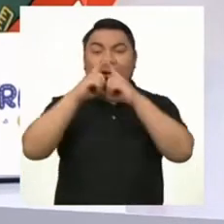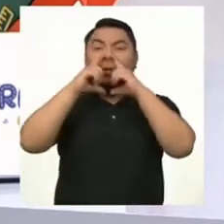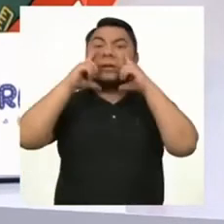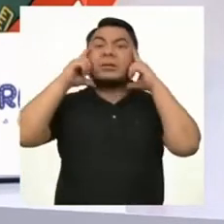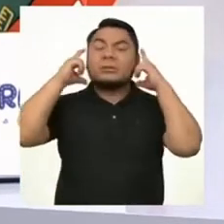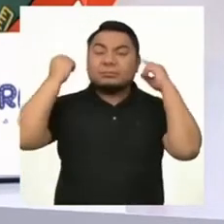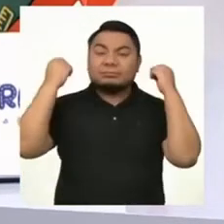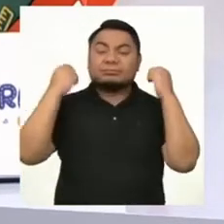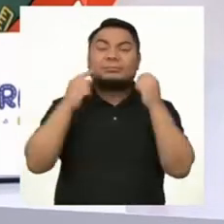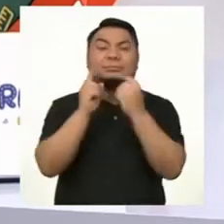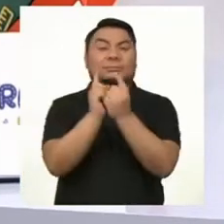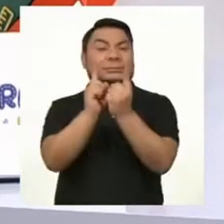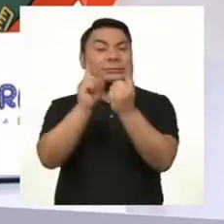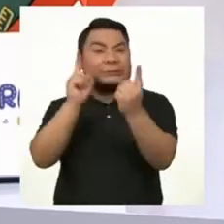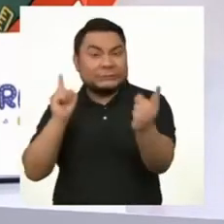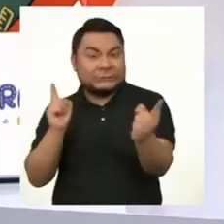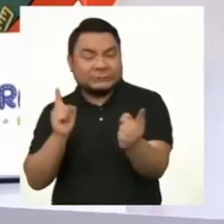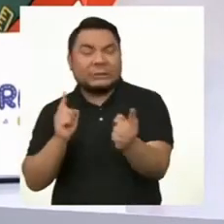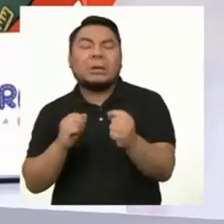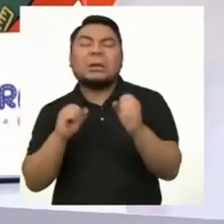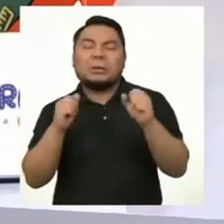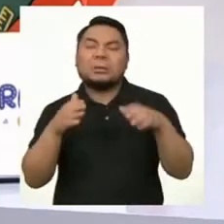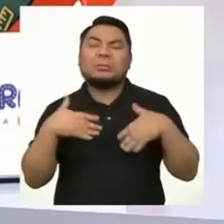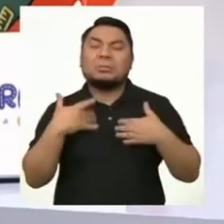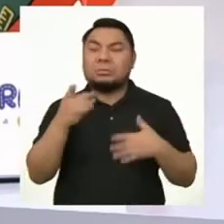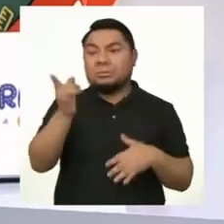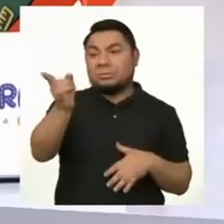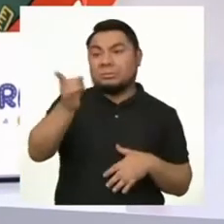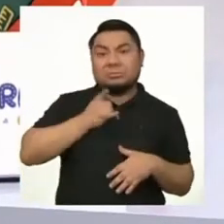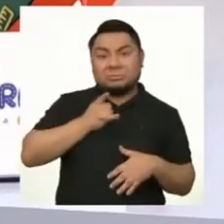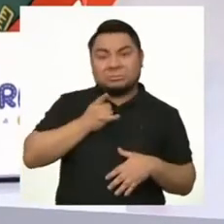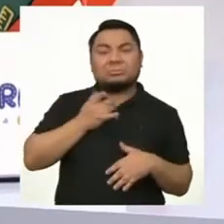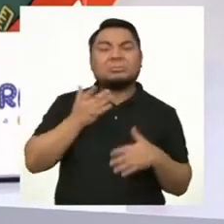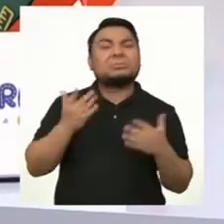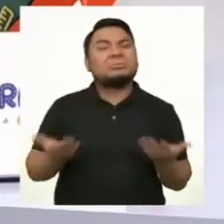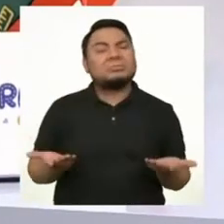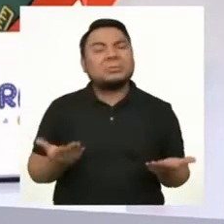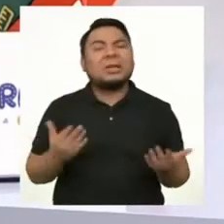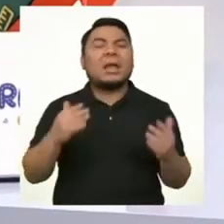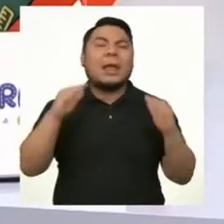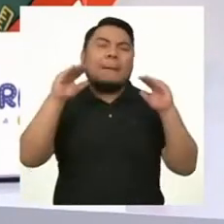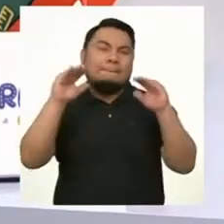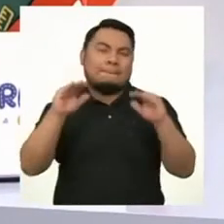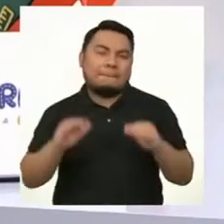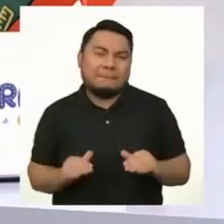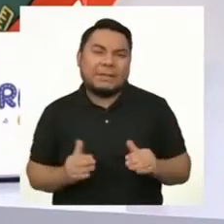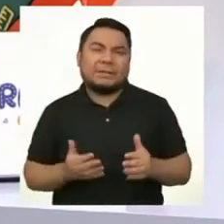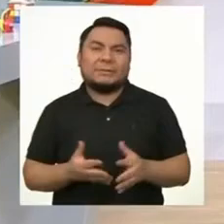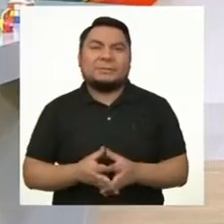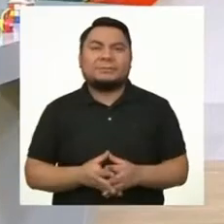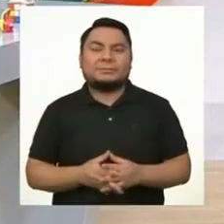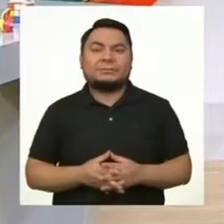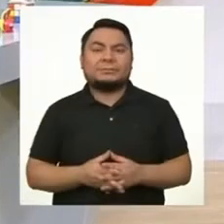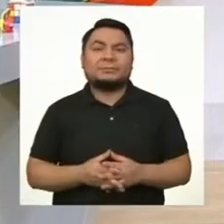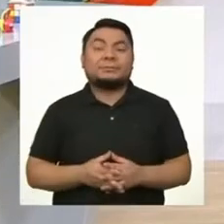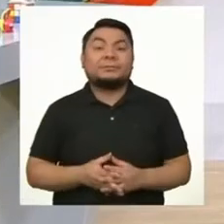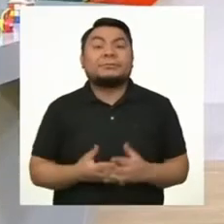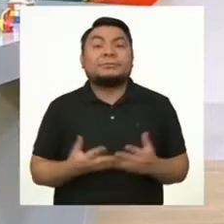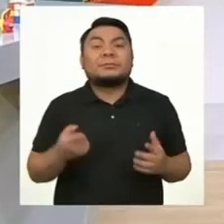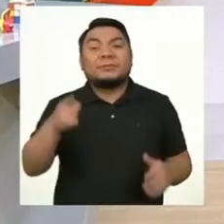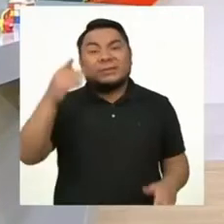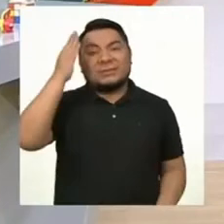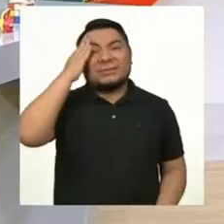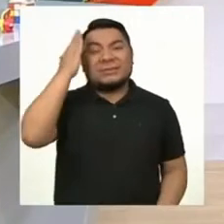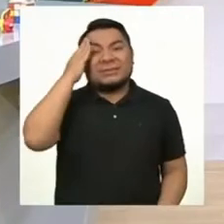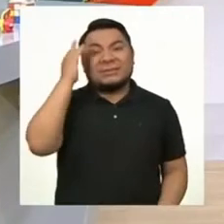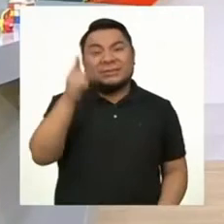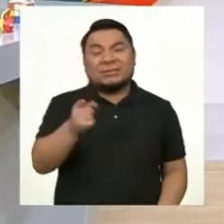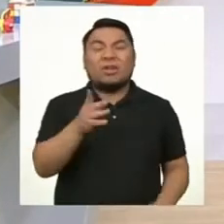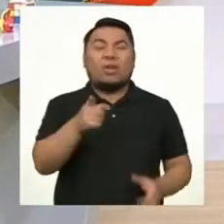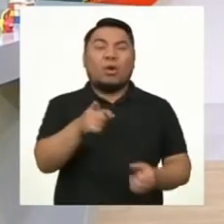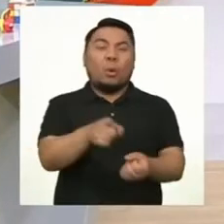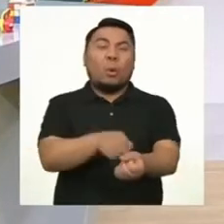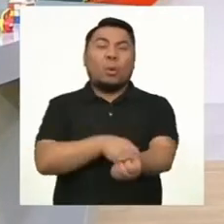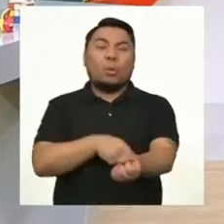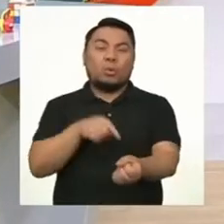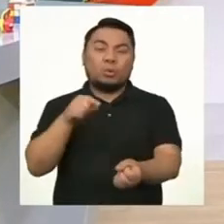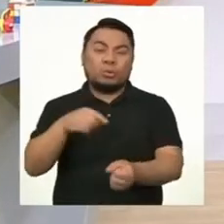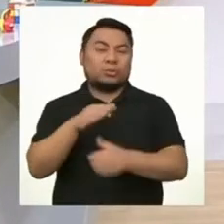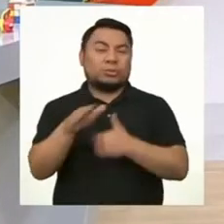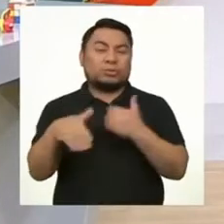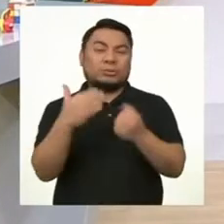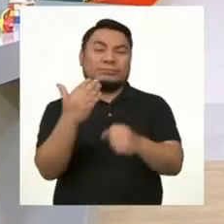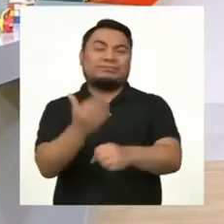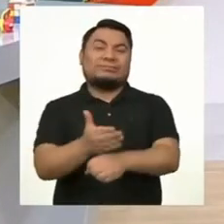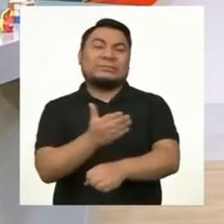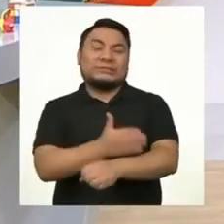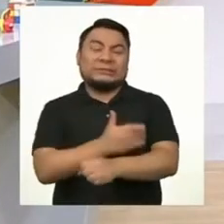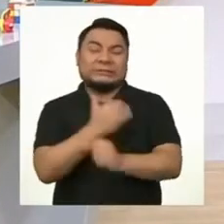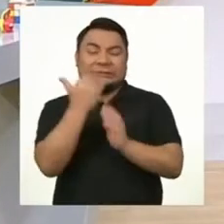y la distancia, la posibilidad de contagio es baja. Sé que acostumbrarse a estas medidas no